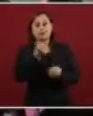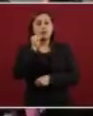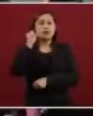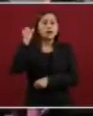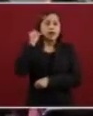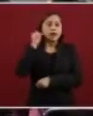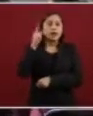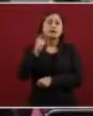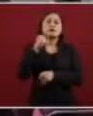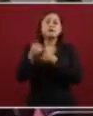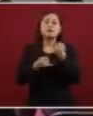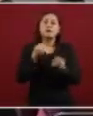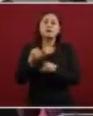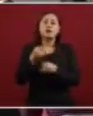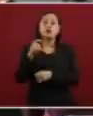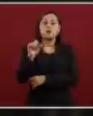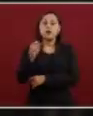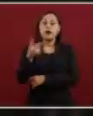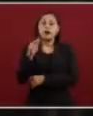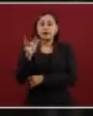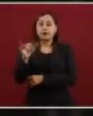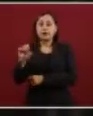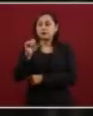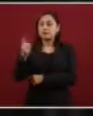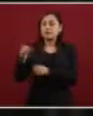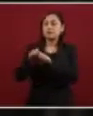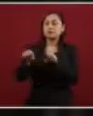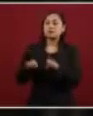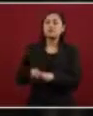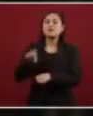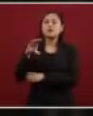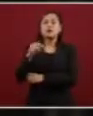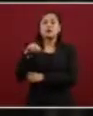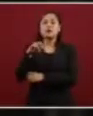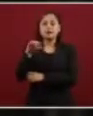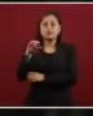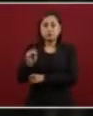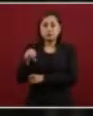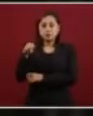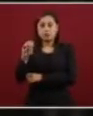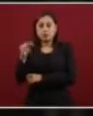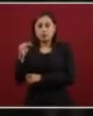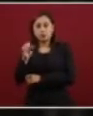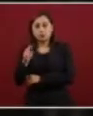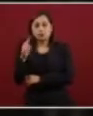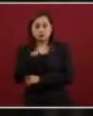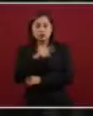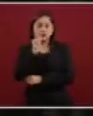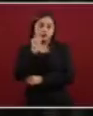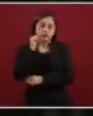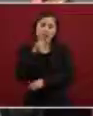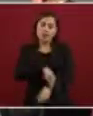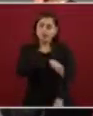de la liga mexicana del pacifico 22 entradas con cañeros de los mochis y saber si iba a ir a la toma de protesta de jaime bonilla